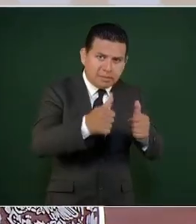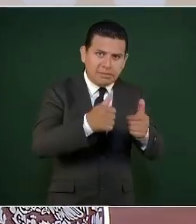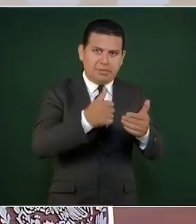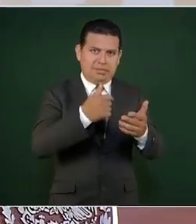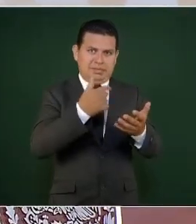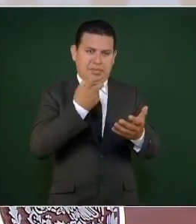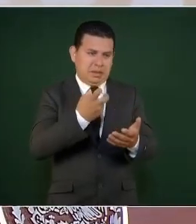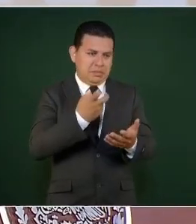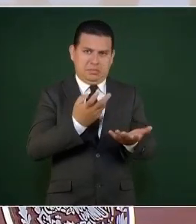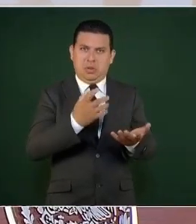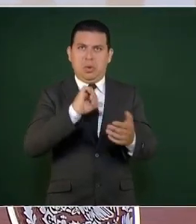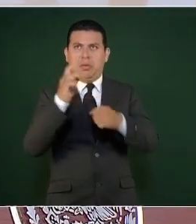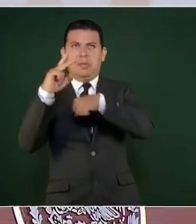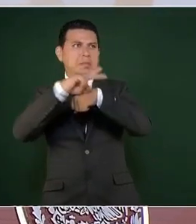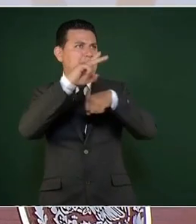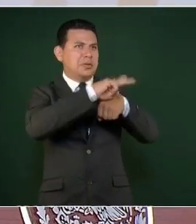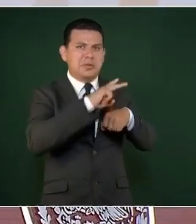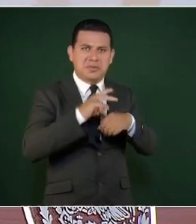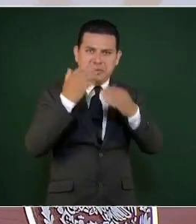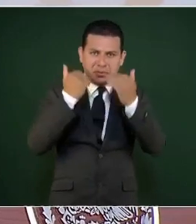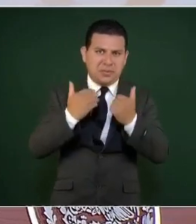países,